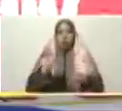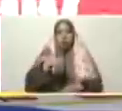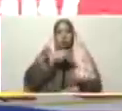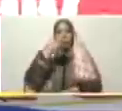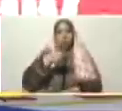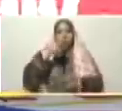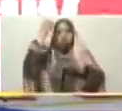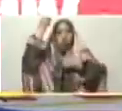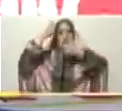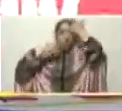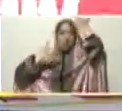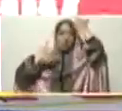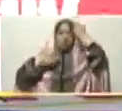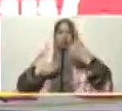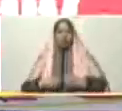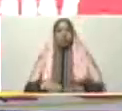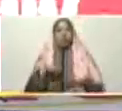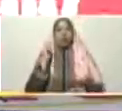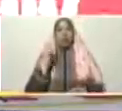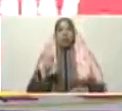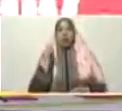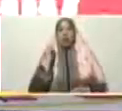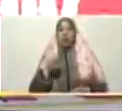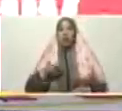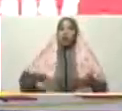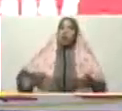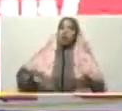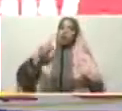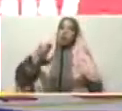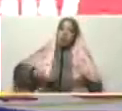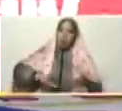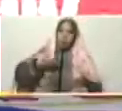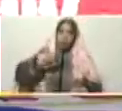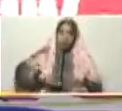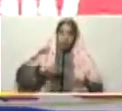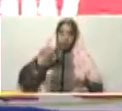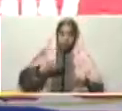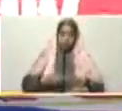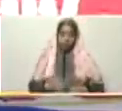entonces una tarea fundamental donde tenemos que innovar